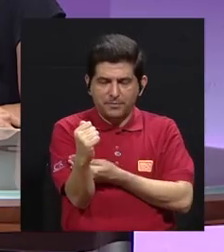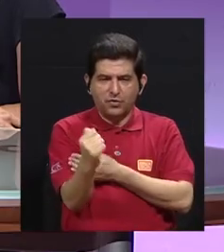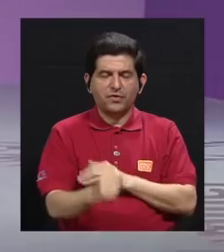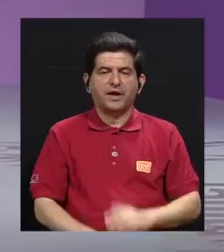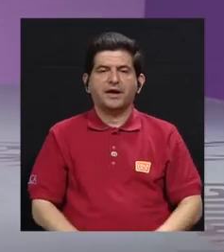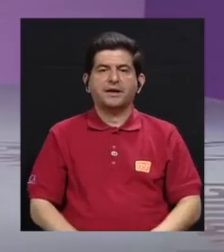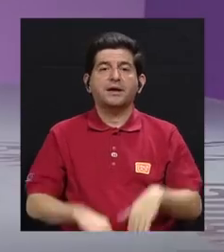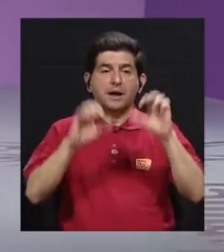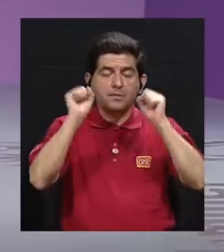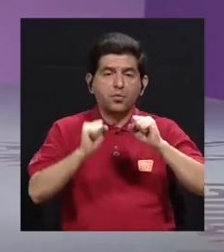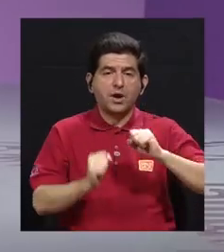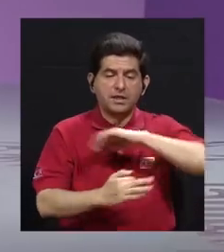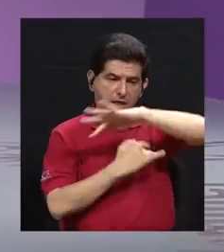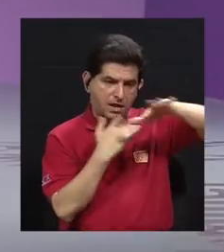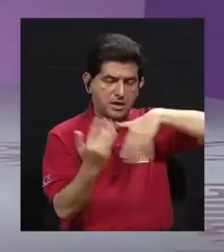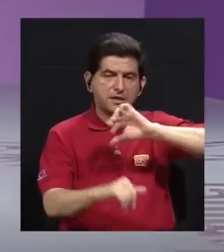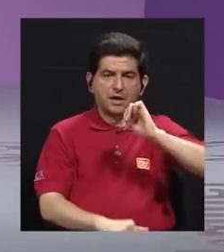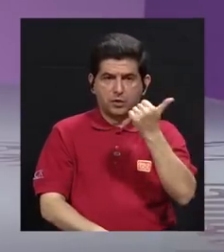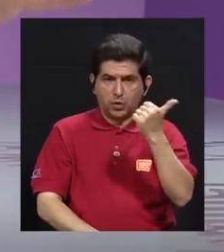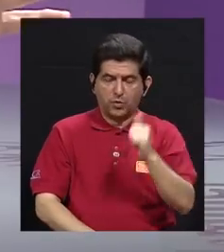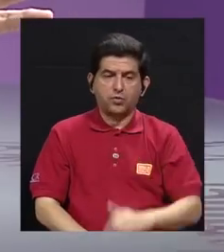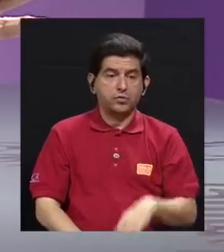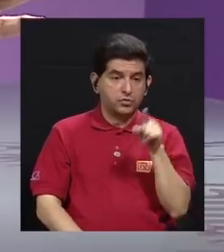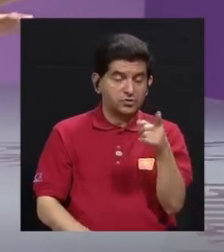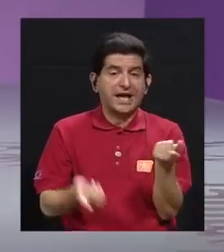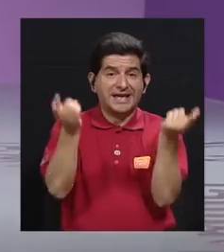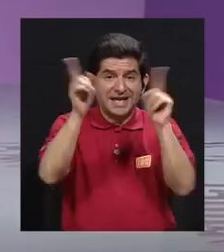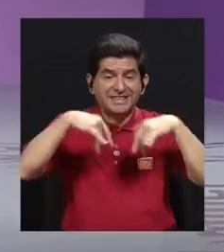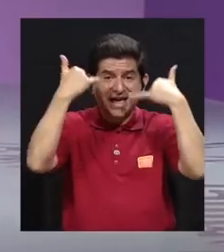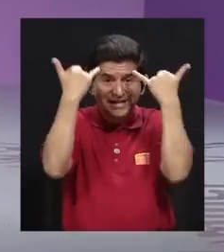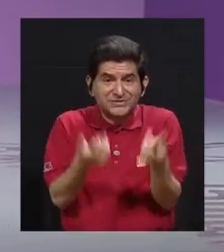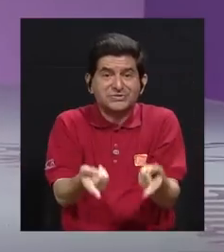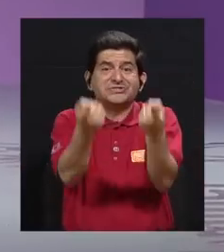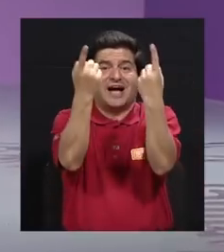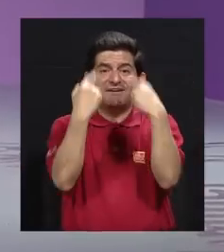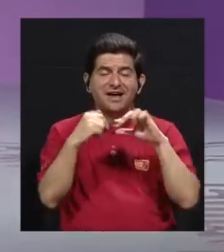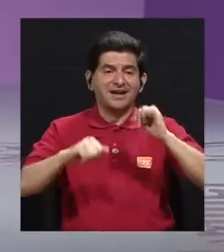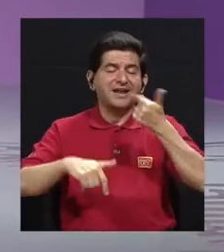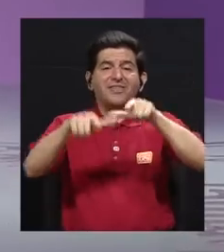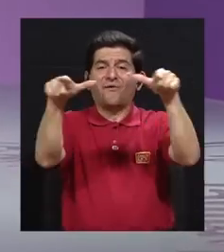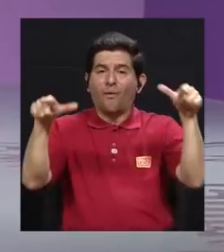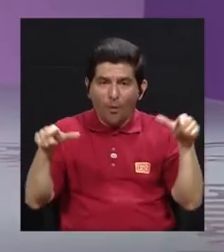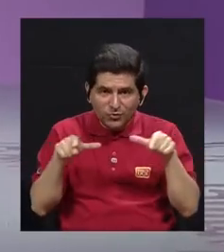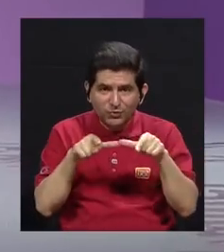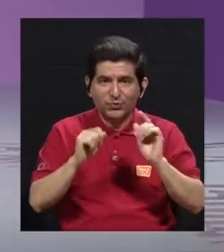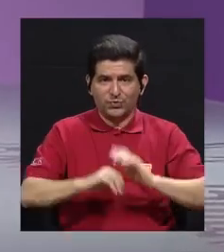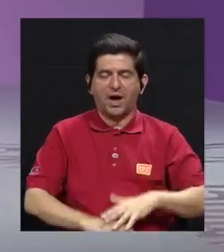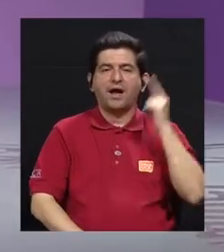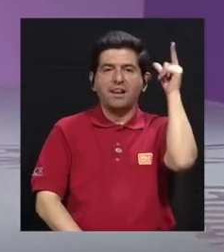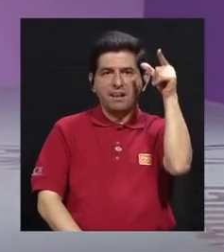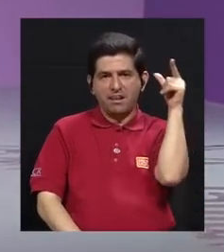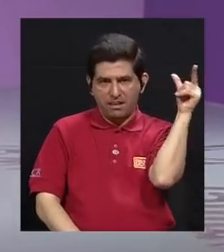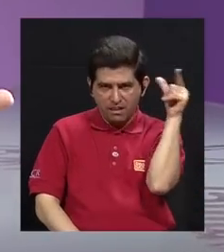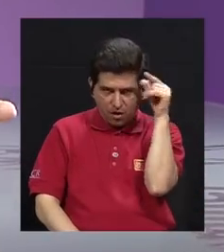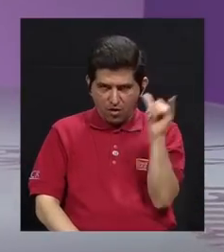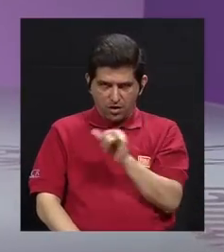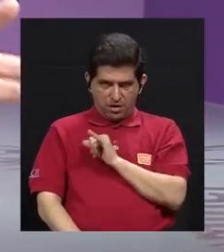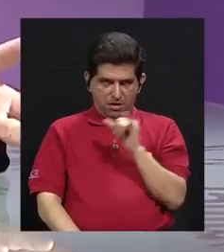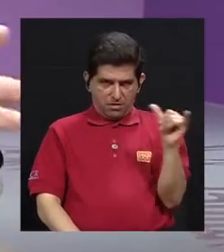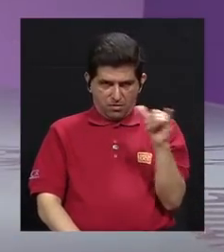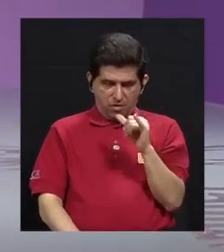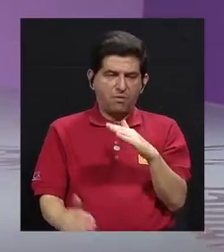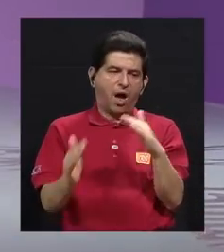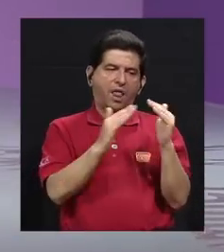posición de poder interactuar con otros, porque ellas, de hecho, ya vienen de otros lugares.